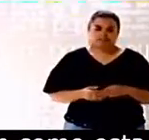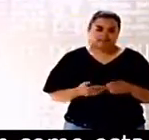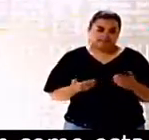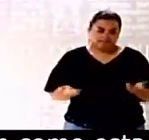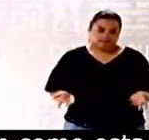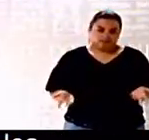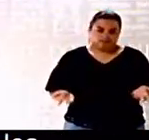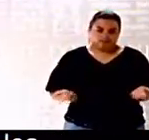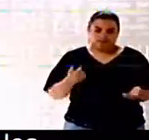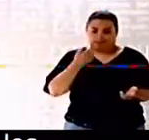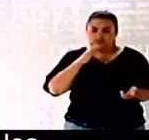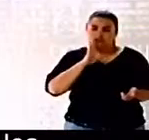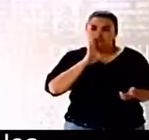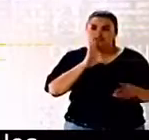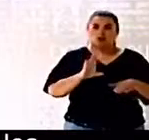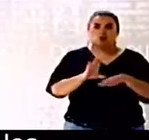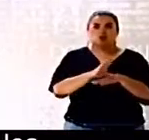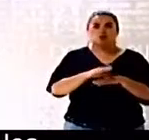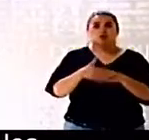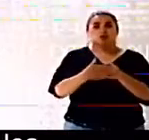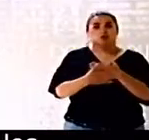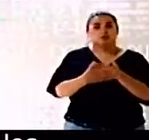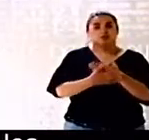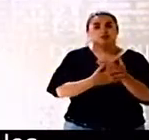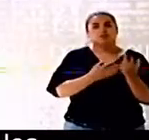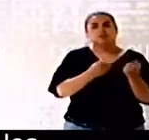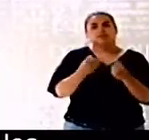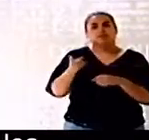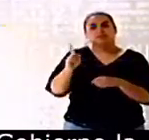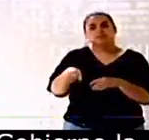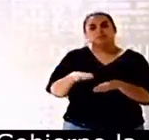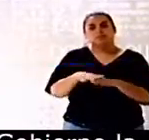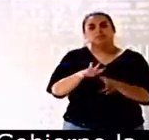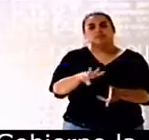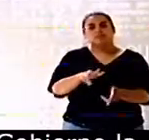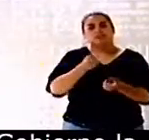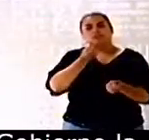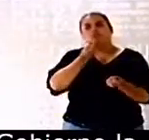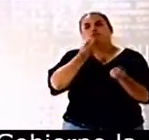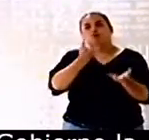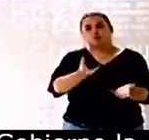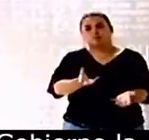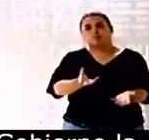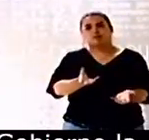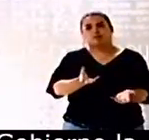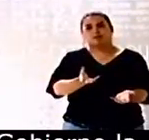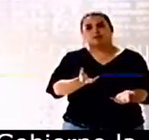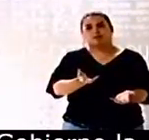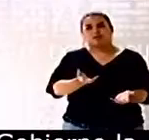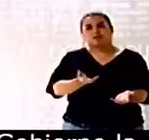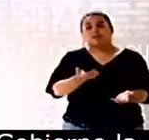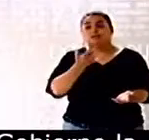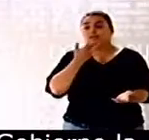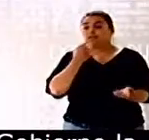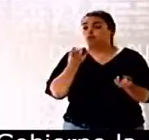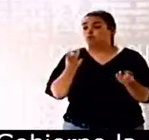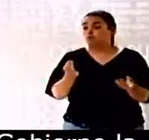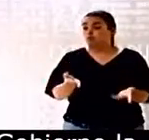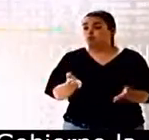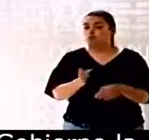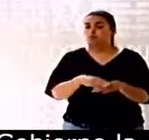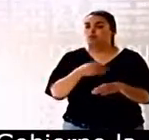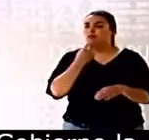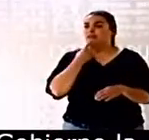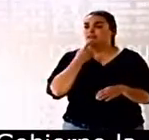se comentaba en el Consejo de Gobierno la necesidad también de que la Fiscalía informe. Quiero decirle, cuanto antes, para decirlo en